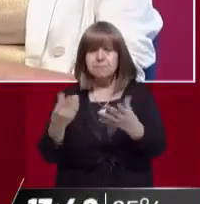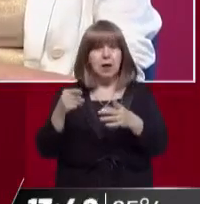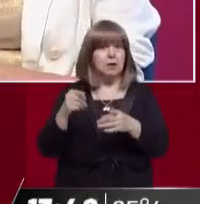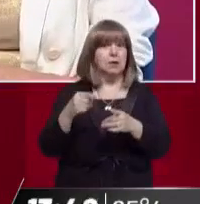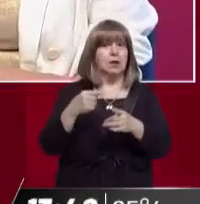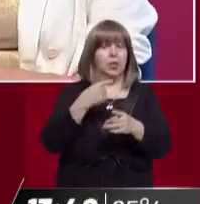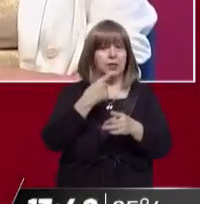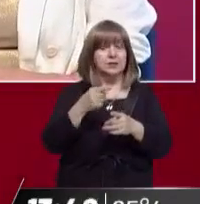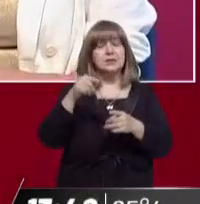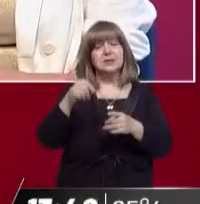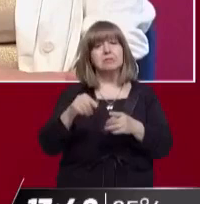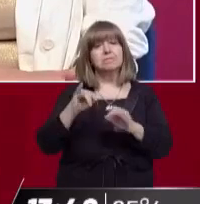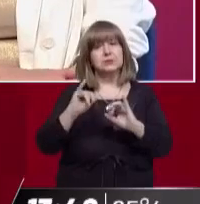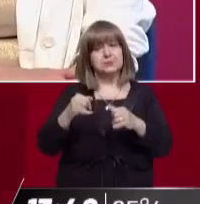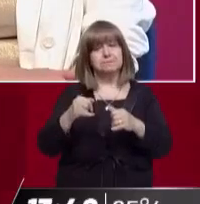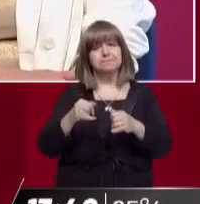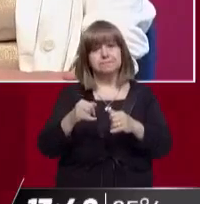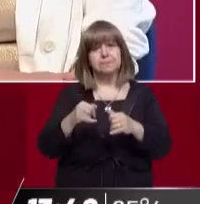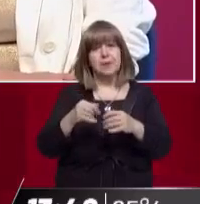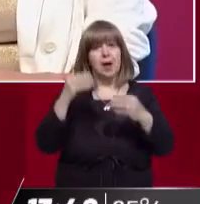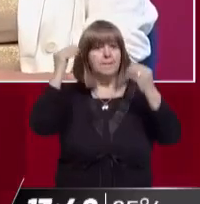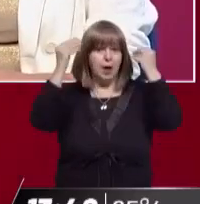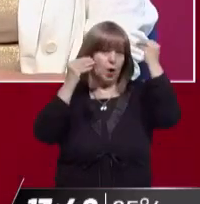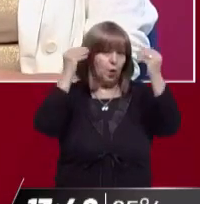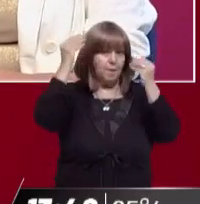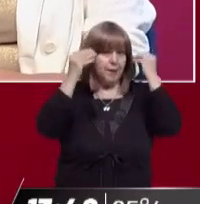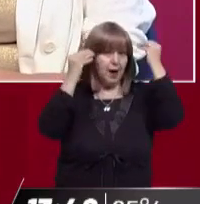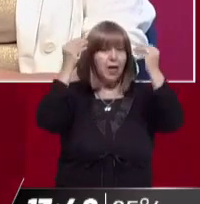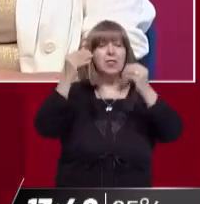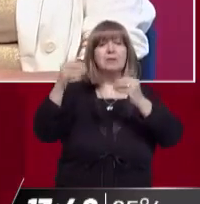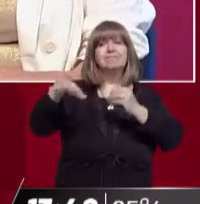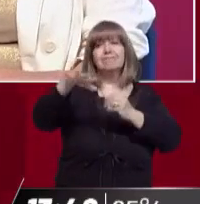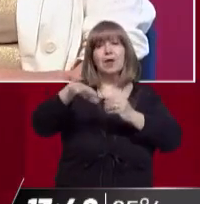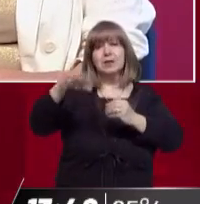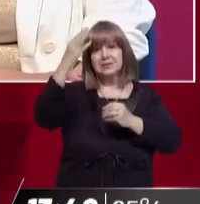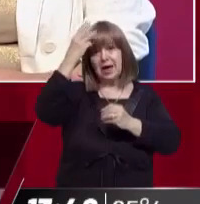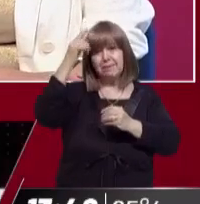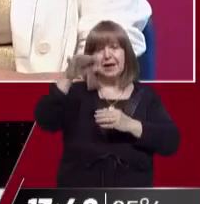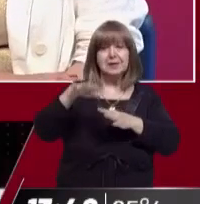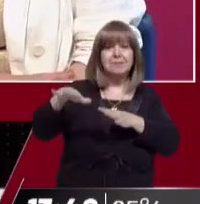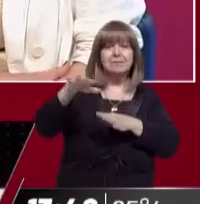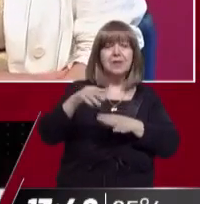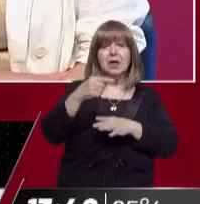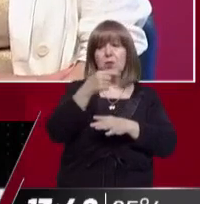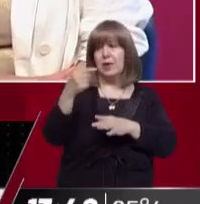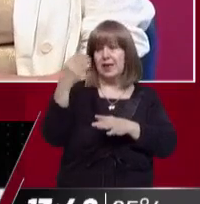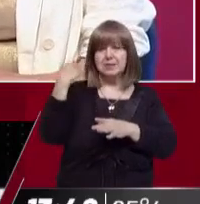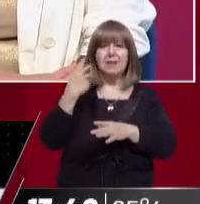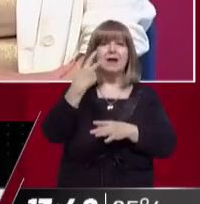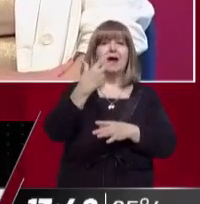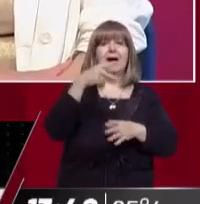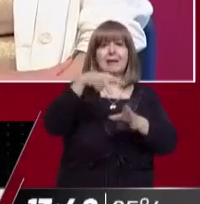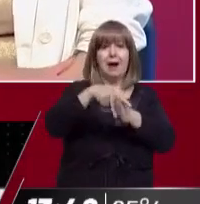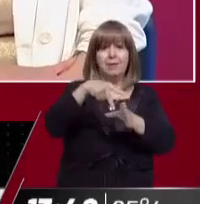para todos. Así es como lo marcaron. Hay una gran preocupación en la zona este porque en la última semana tres